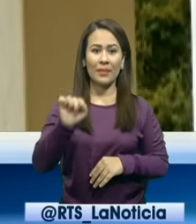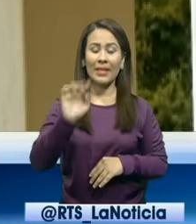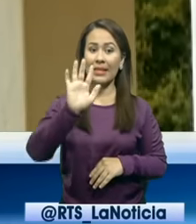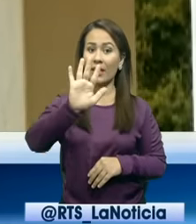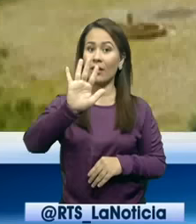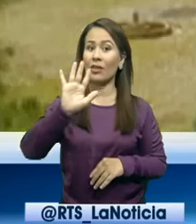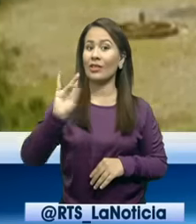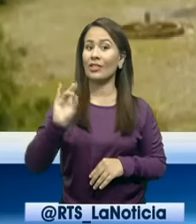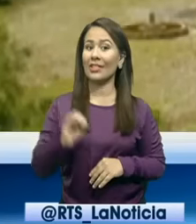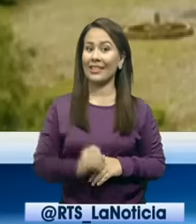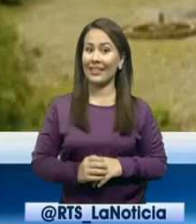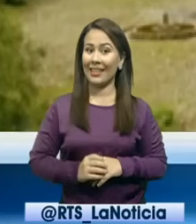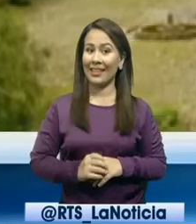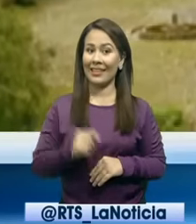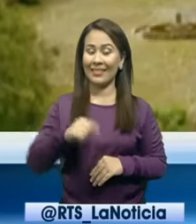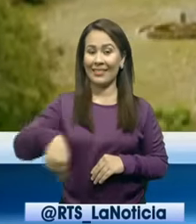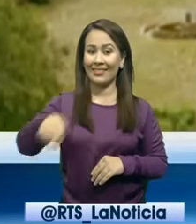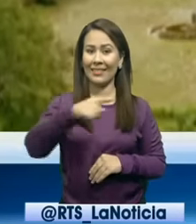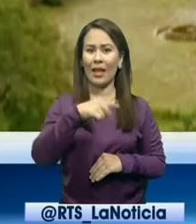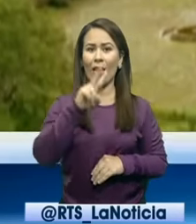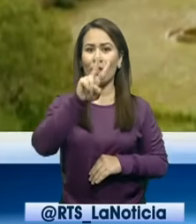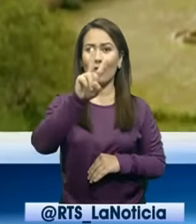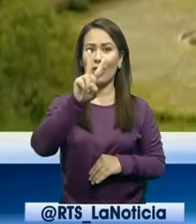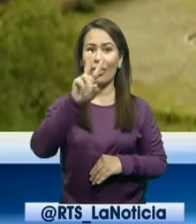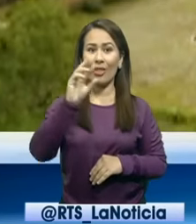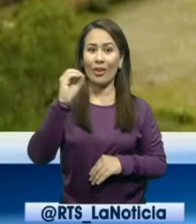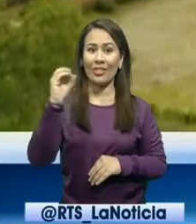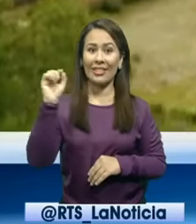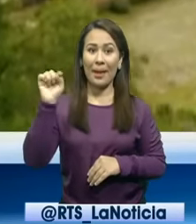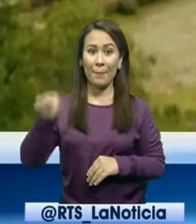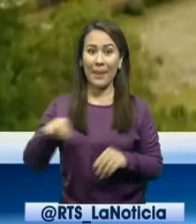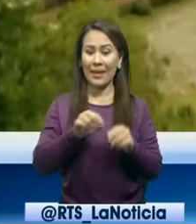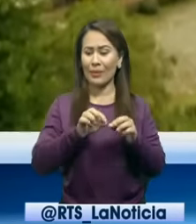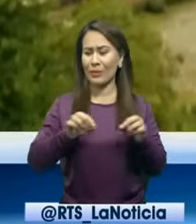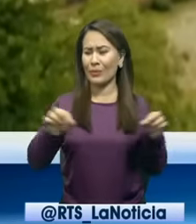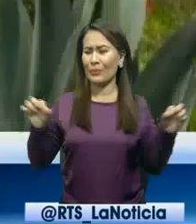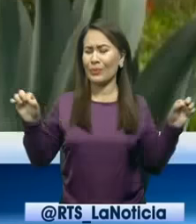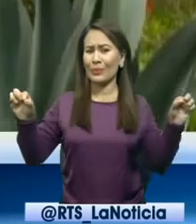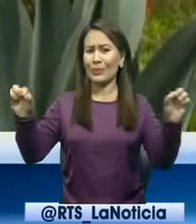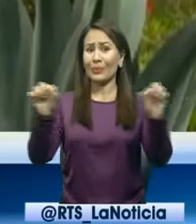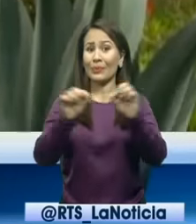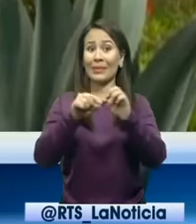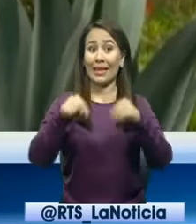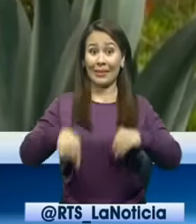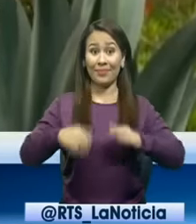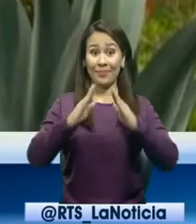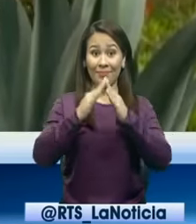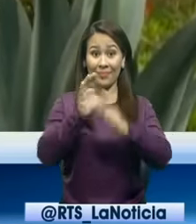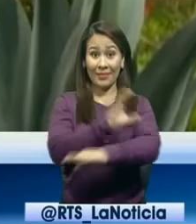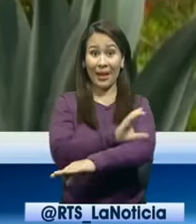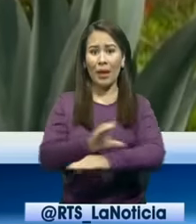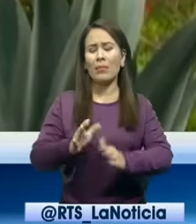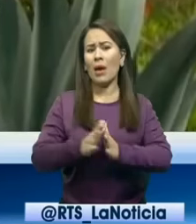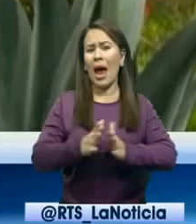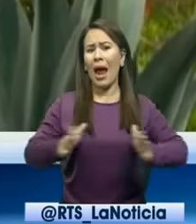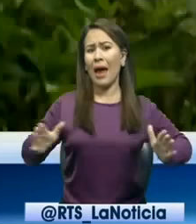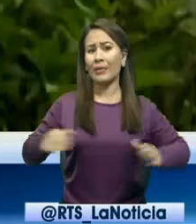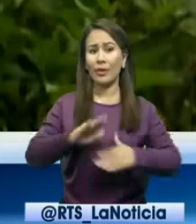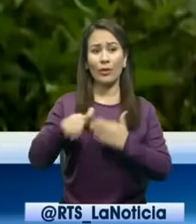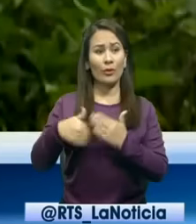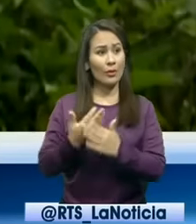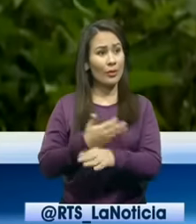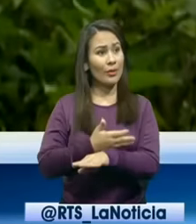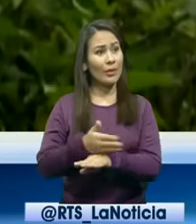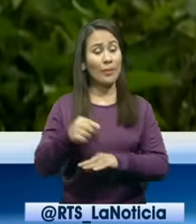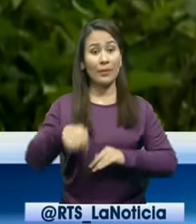y en su apogeo llegó a tener más de 12.000 hectáreas, convirtiéndose en una de las más grandes de todos los tiempos. Este